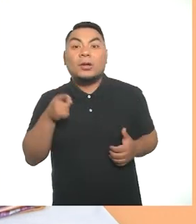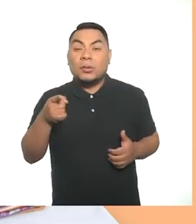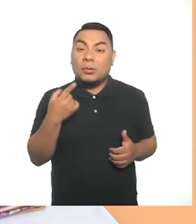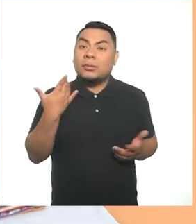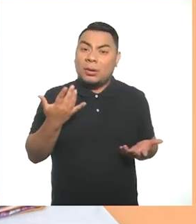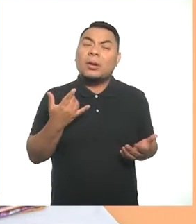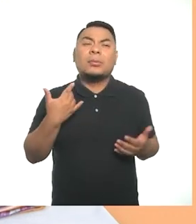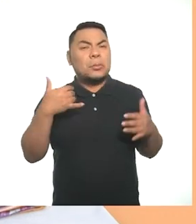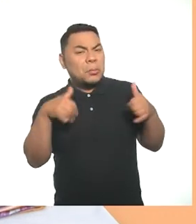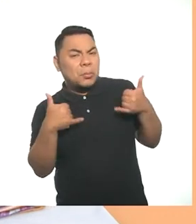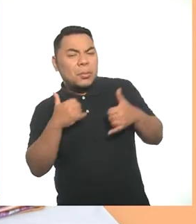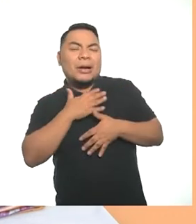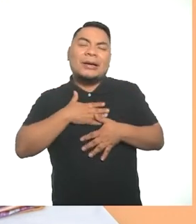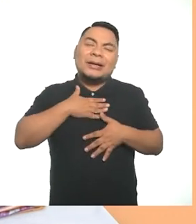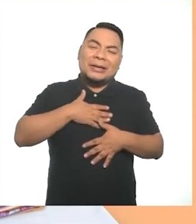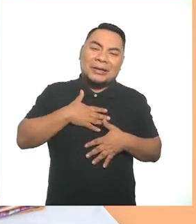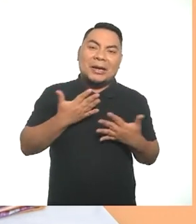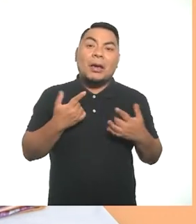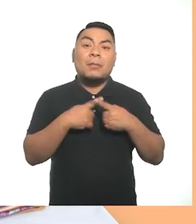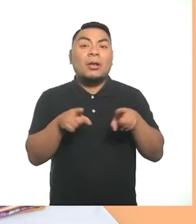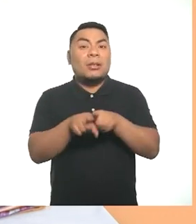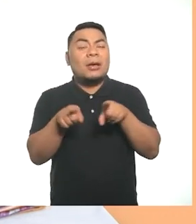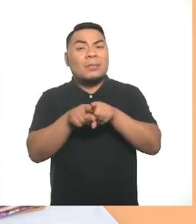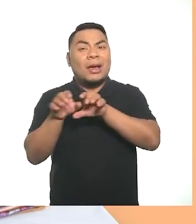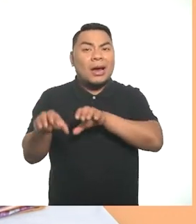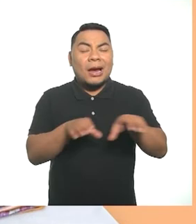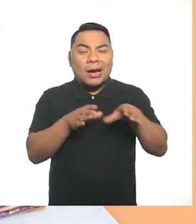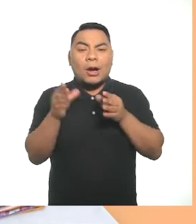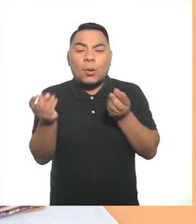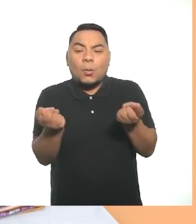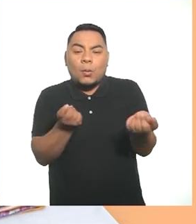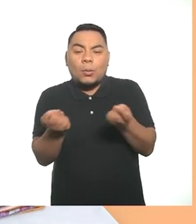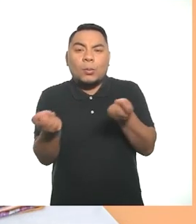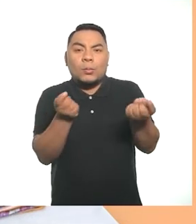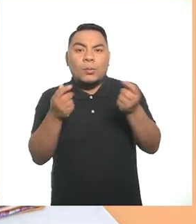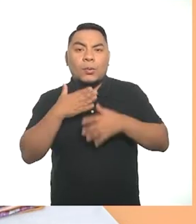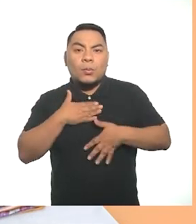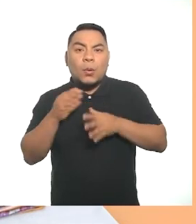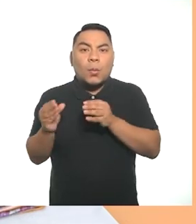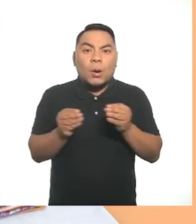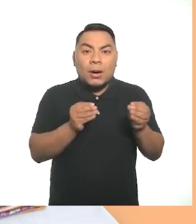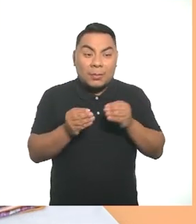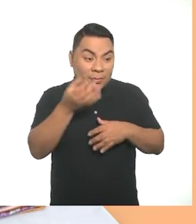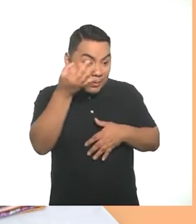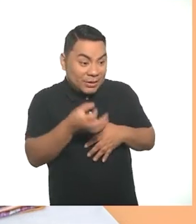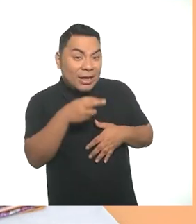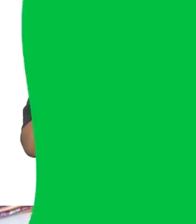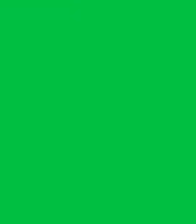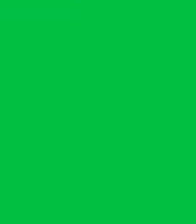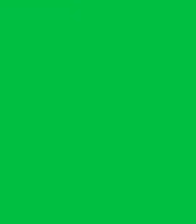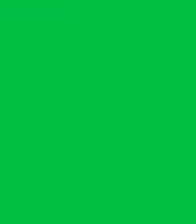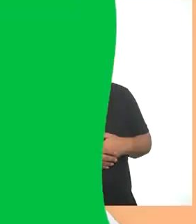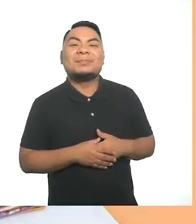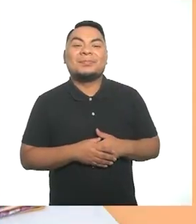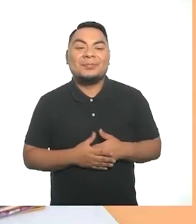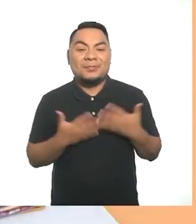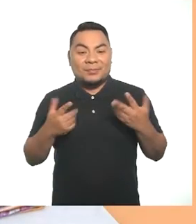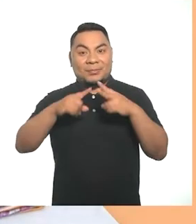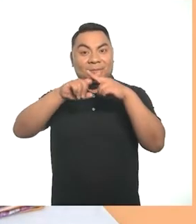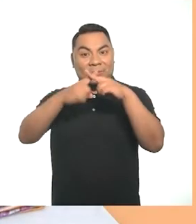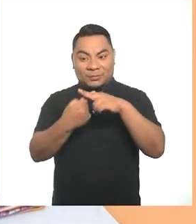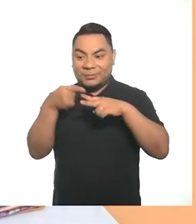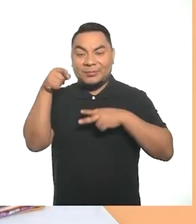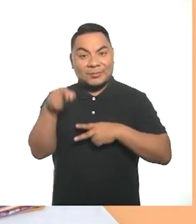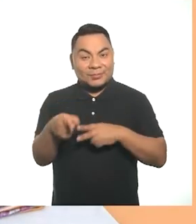para jugar y divertirse, sino también para desarrollar el área motora. ¿Verdad, Memo?